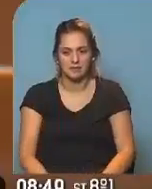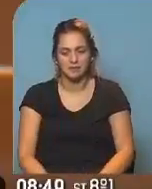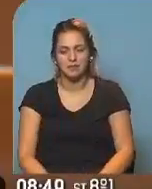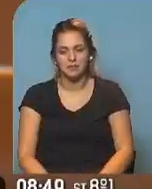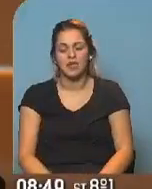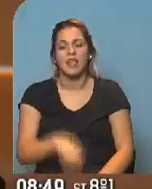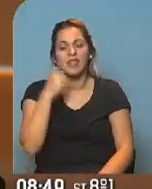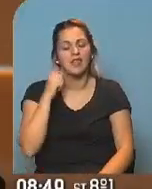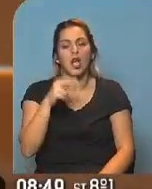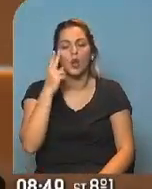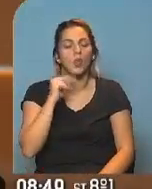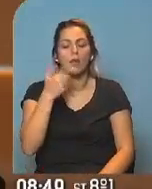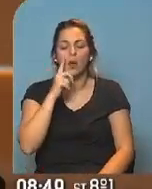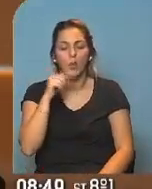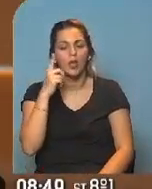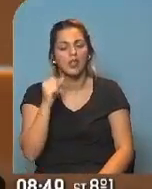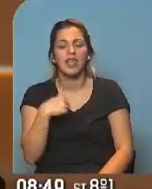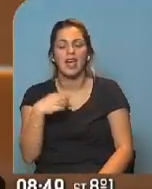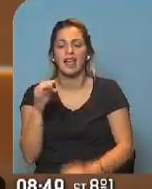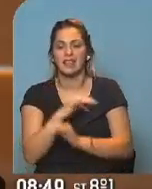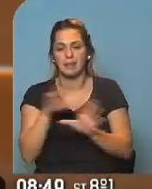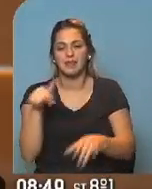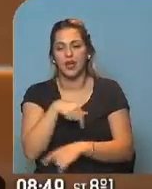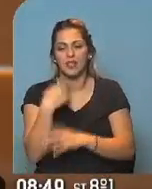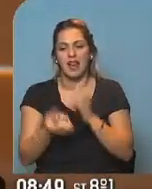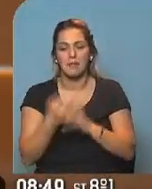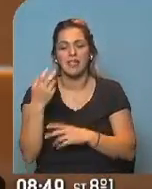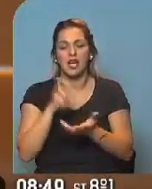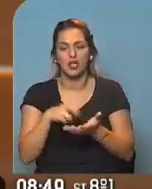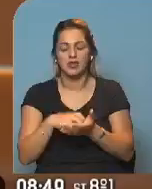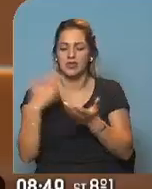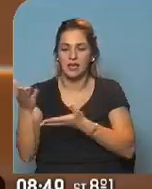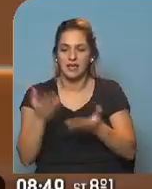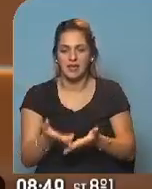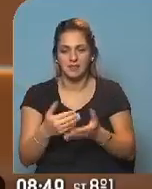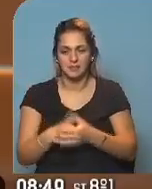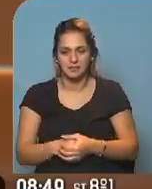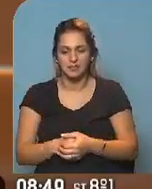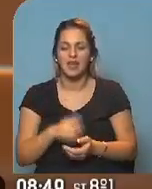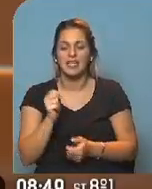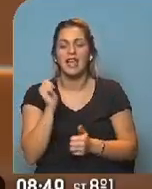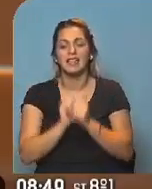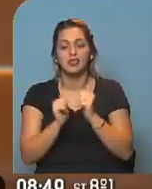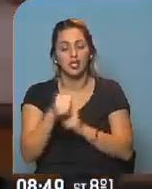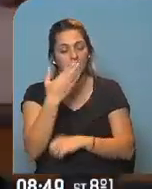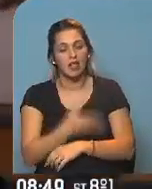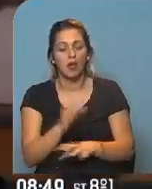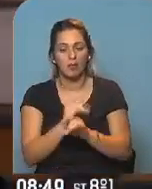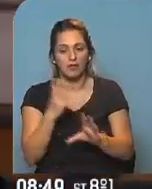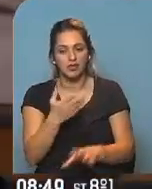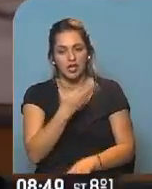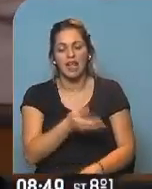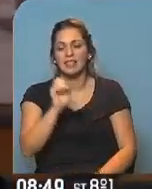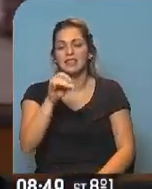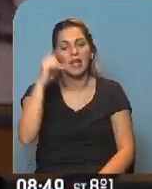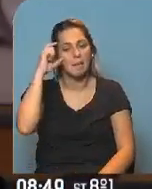9 de julio día de la independencia y que mejor que esta mañana en esta primera edición de noticias recibir y saludar al historiador eduardo la serie duardo bienvenido